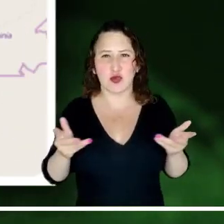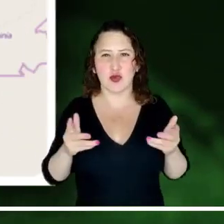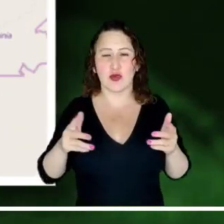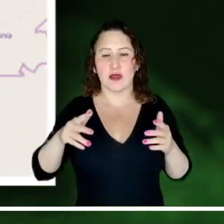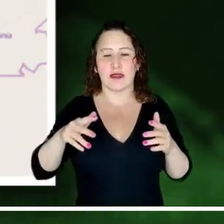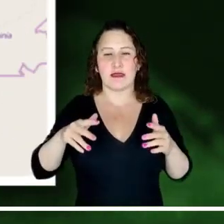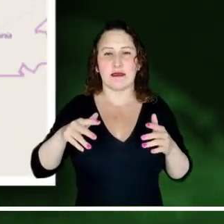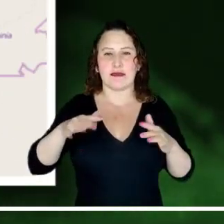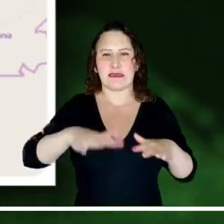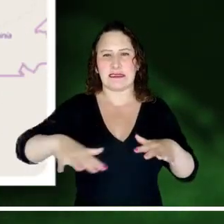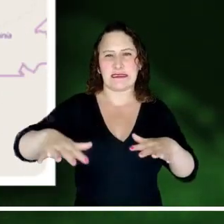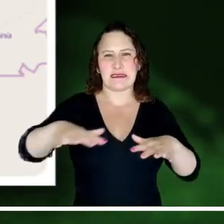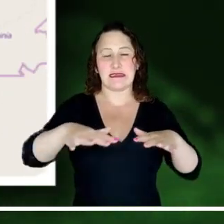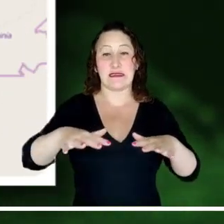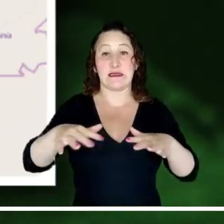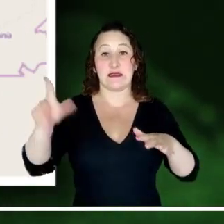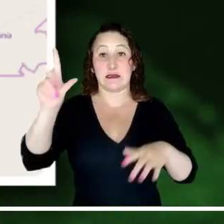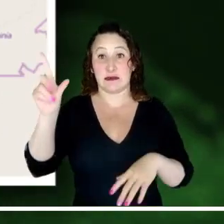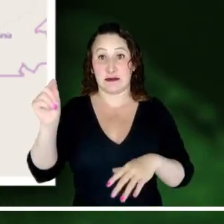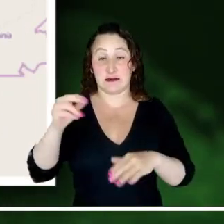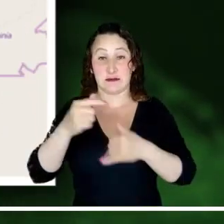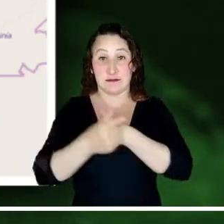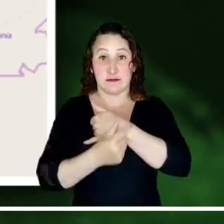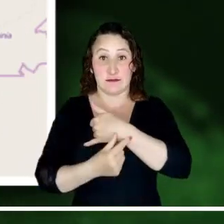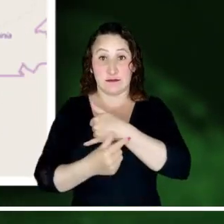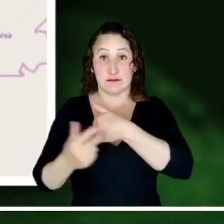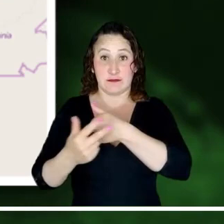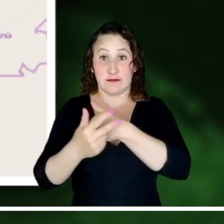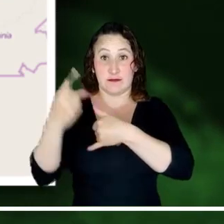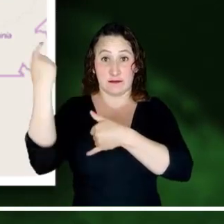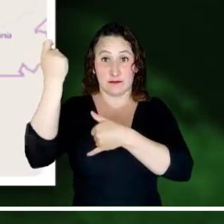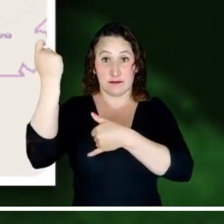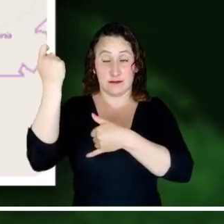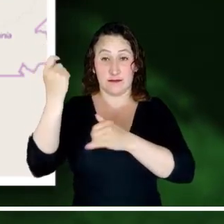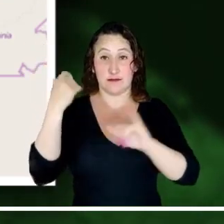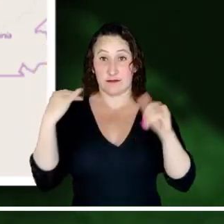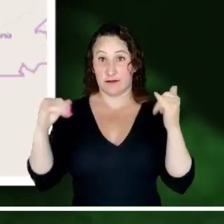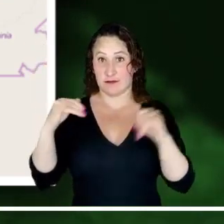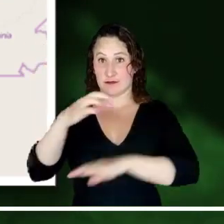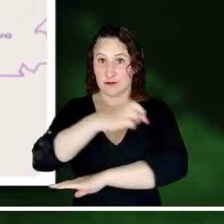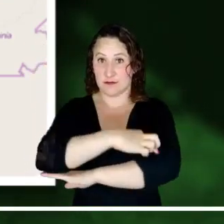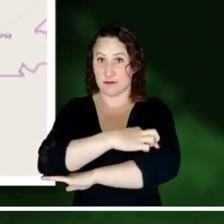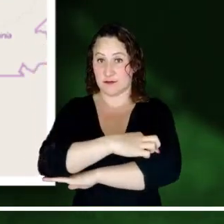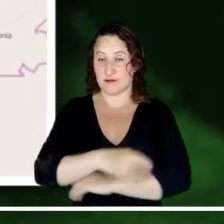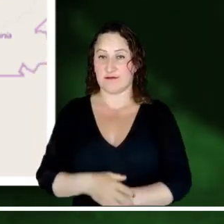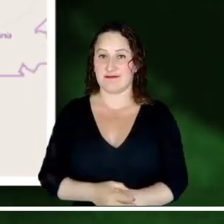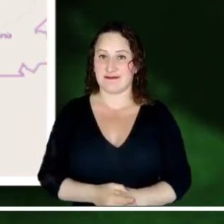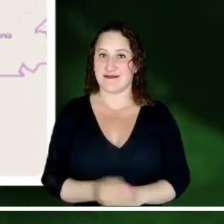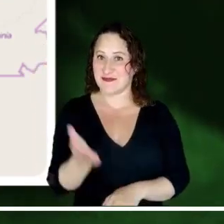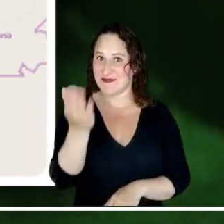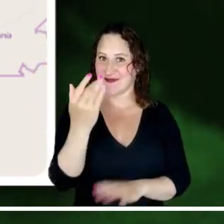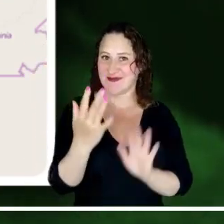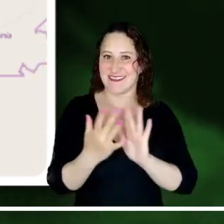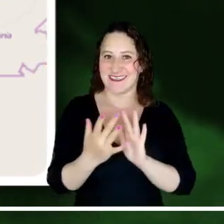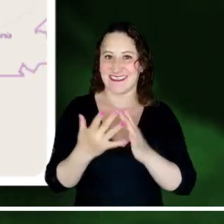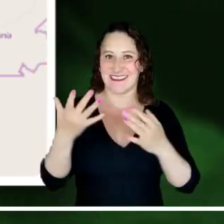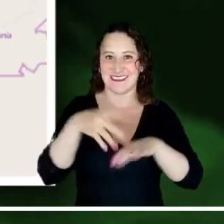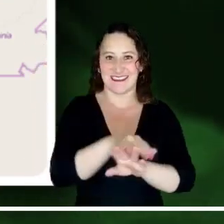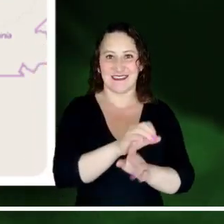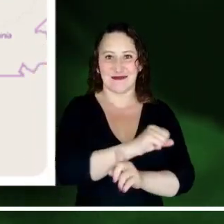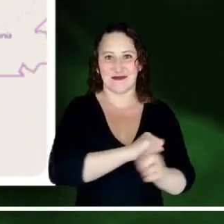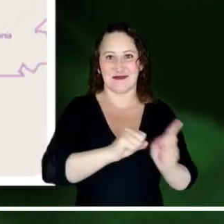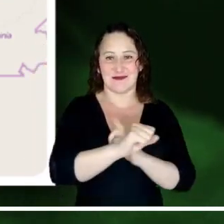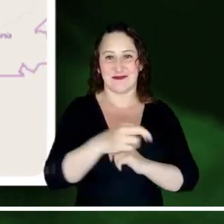Máxima alerta por probabilidad de deslizamientos de tierra en zonas inestables de Cesar, el Pacífico, la región andina, Meta, Casanare